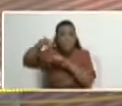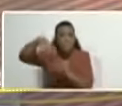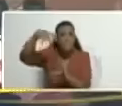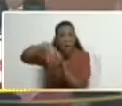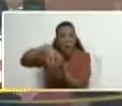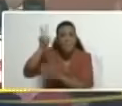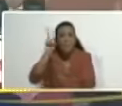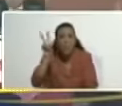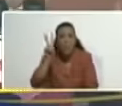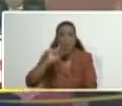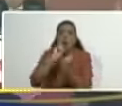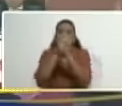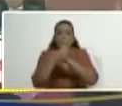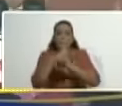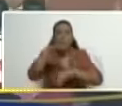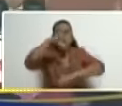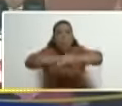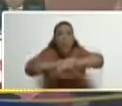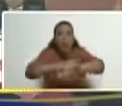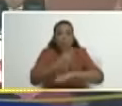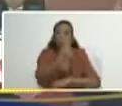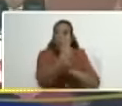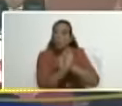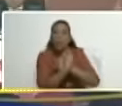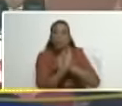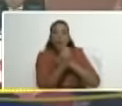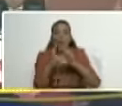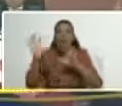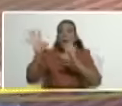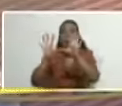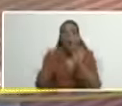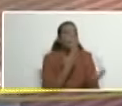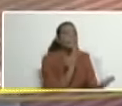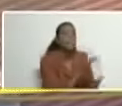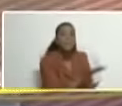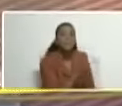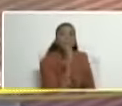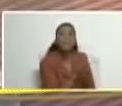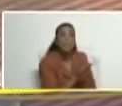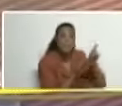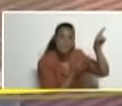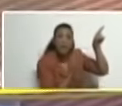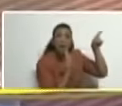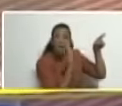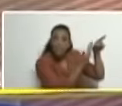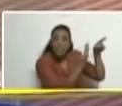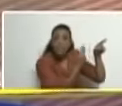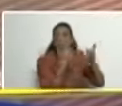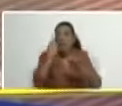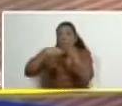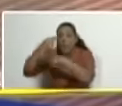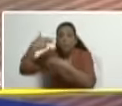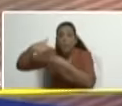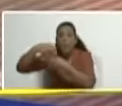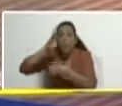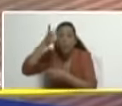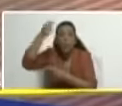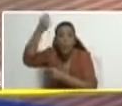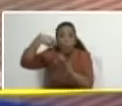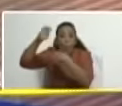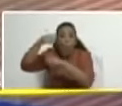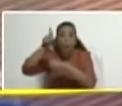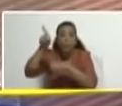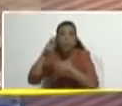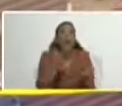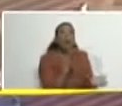colonia donde para nosotros poder relacionarnos con el mundo y venderle nuestros productos petroleros, gasíferos y